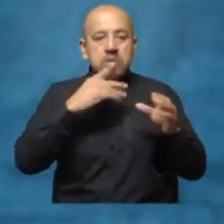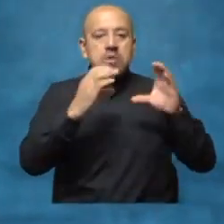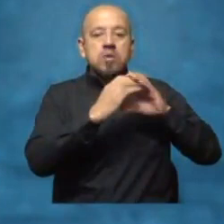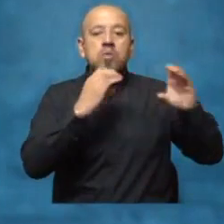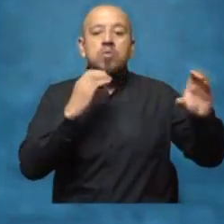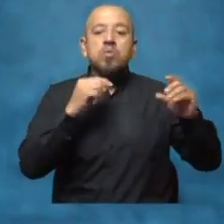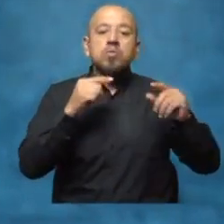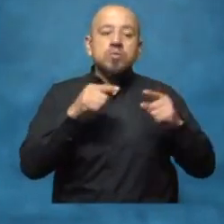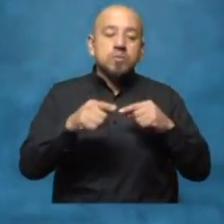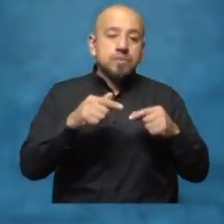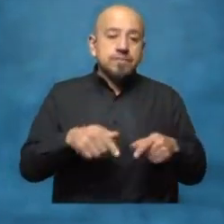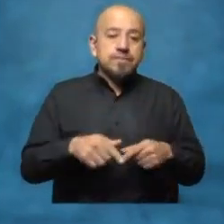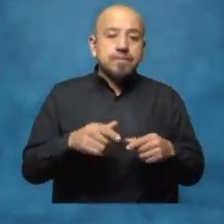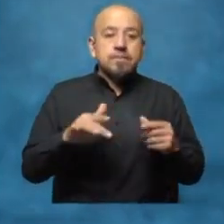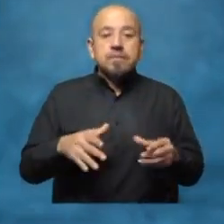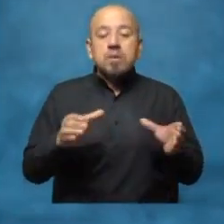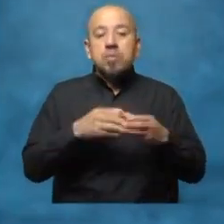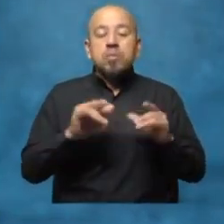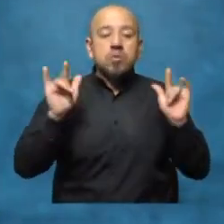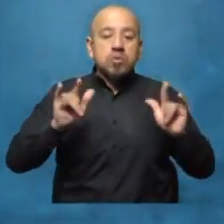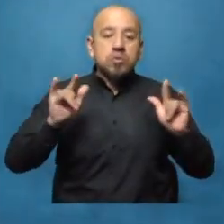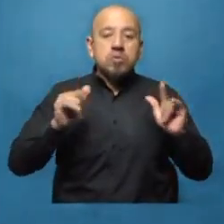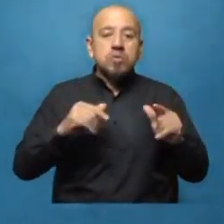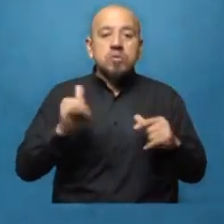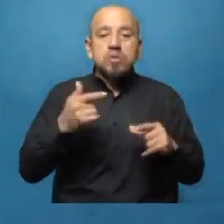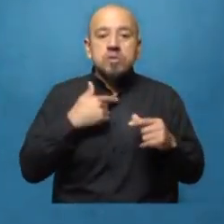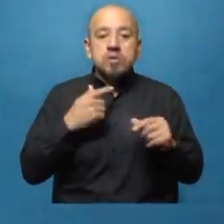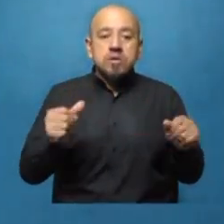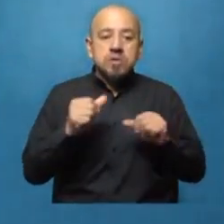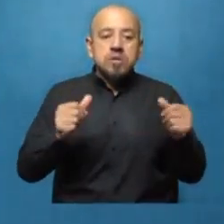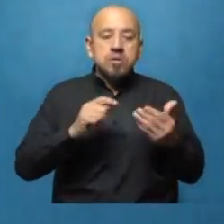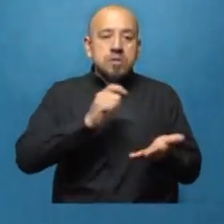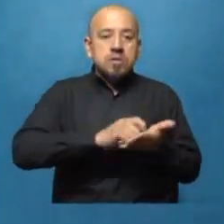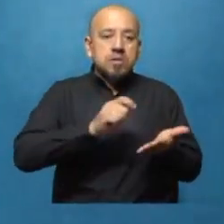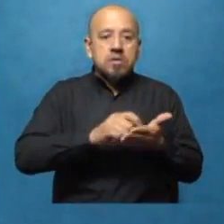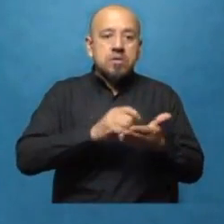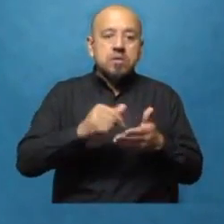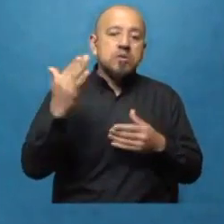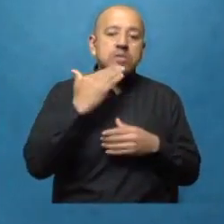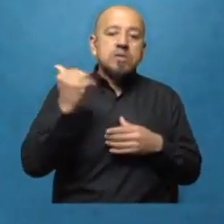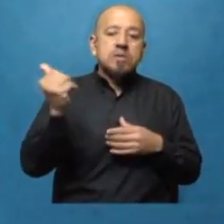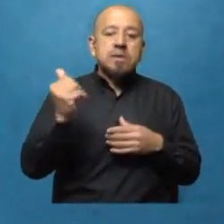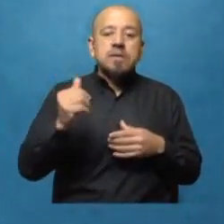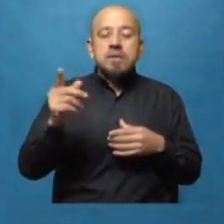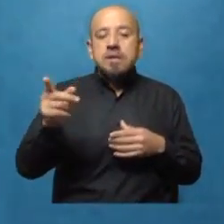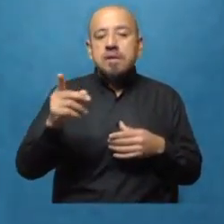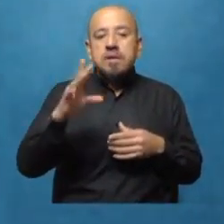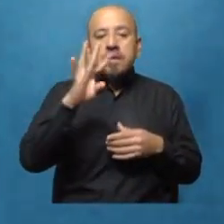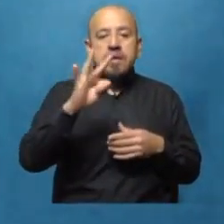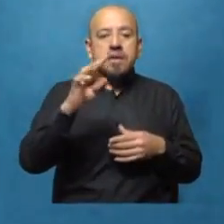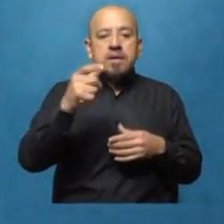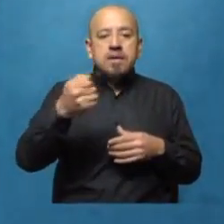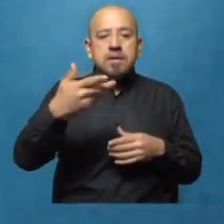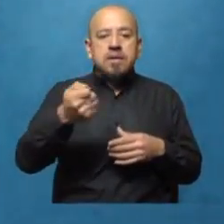había presentado con esta banda de rock y después yo ya componía mis temas cuando me llaman de la tabaré eso ya me había convertido